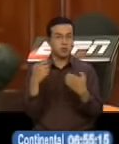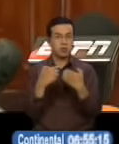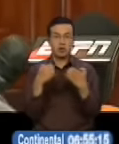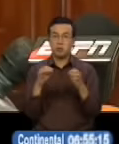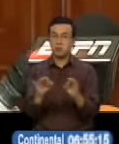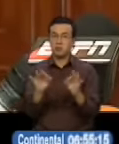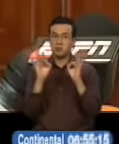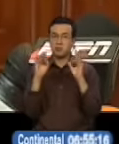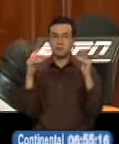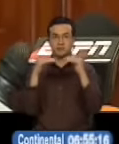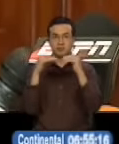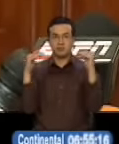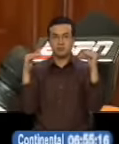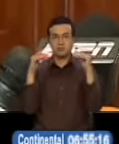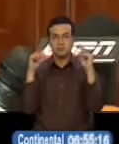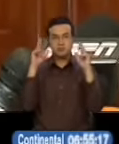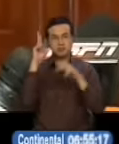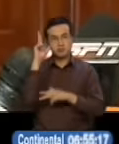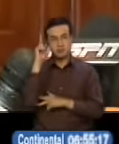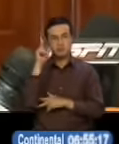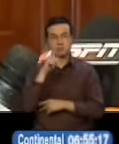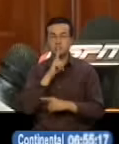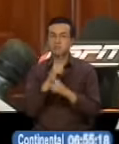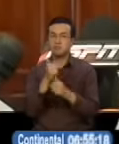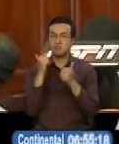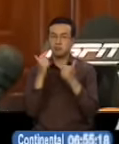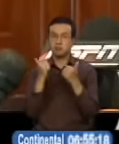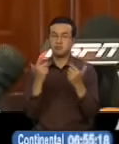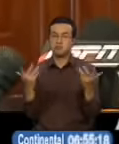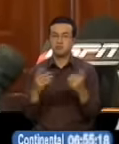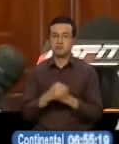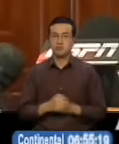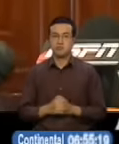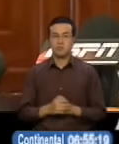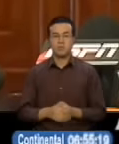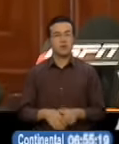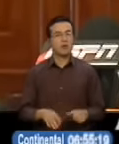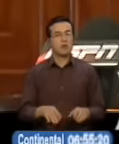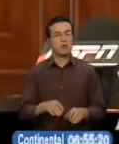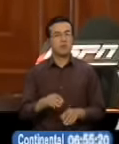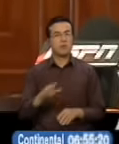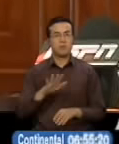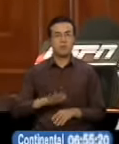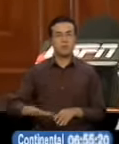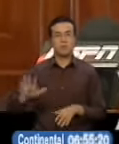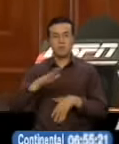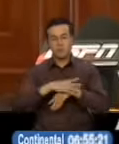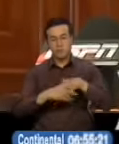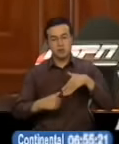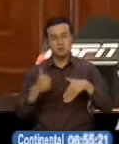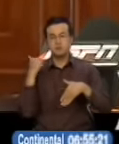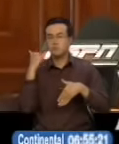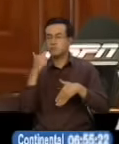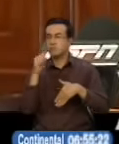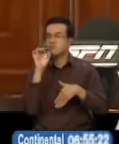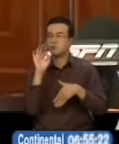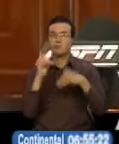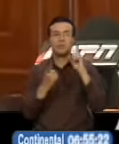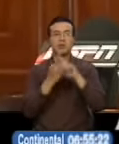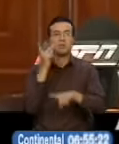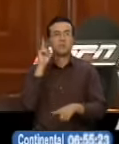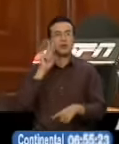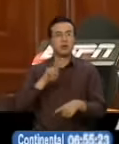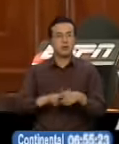que creo que muy merecida, sobre todo para lo que es el Pacífico de Sudamérica, que por primera vez en la